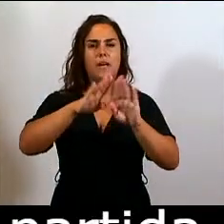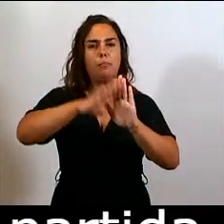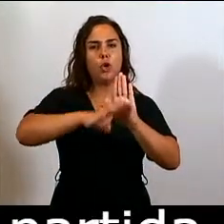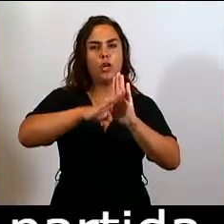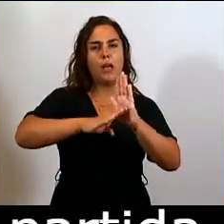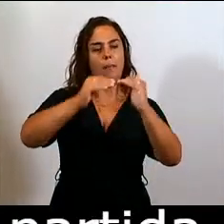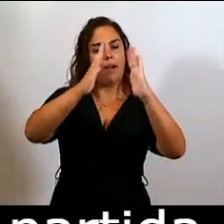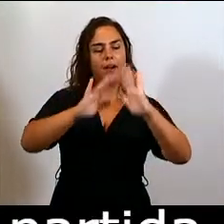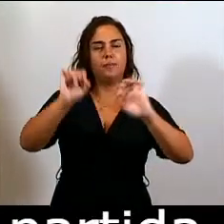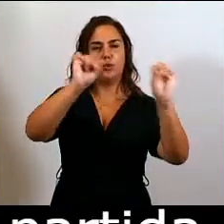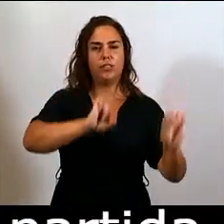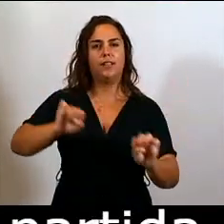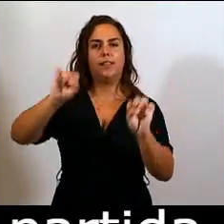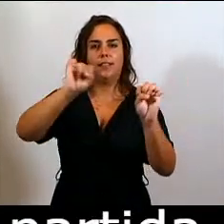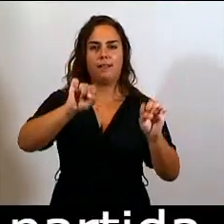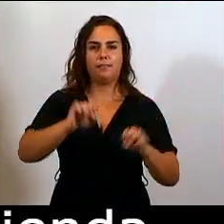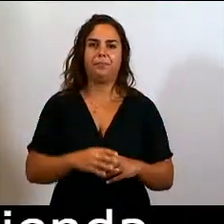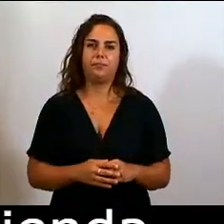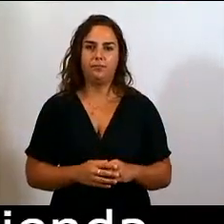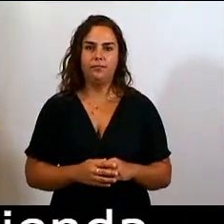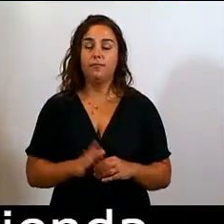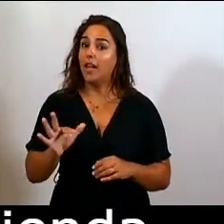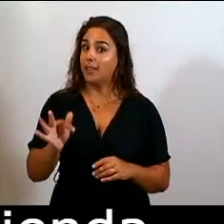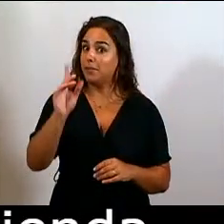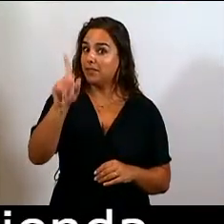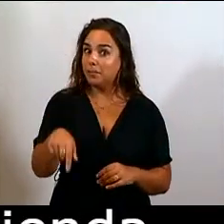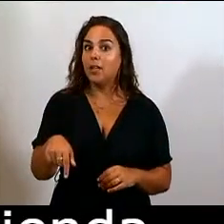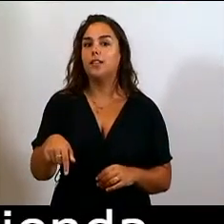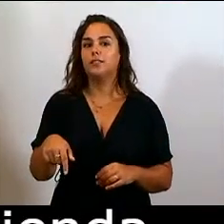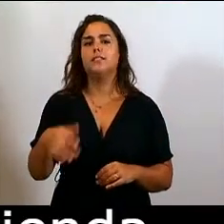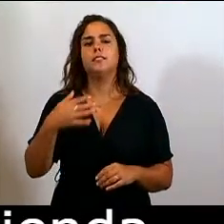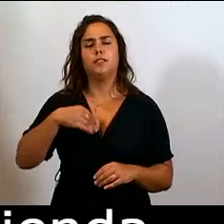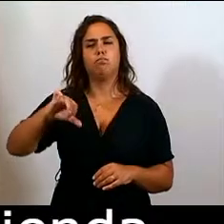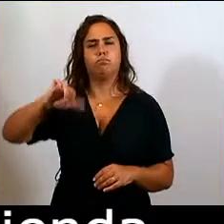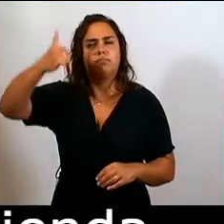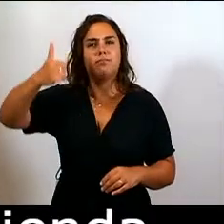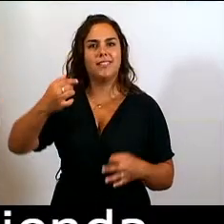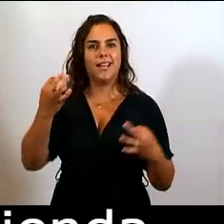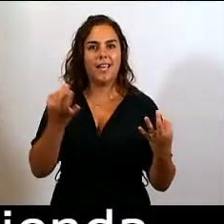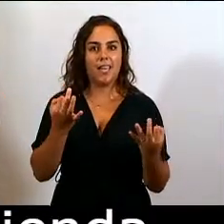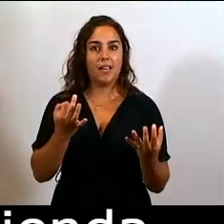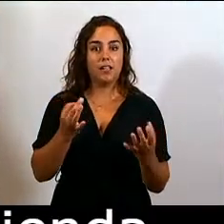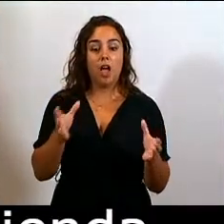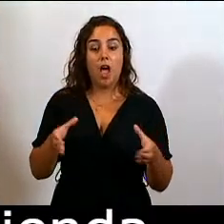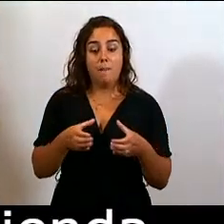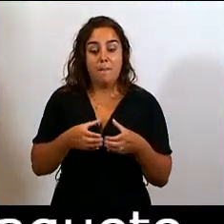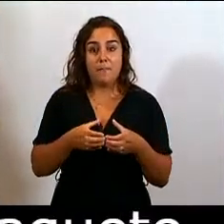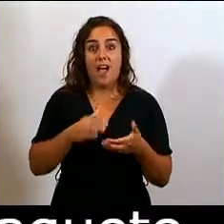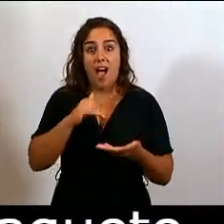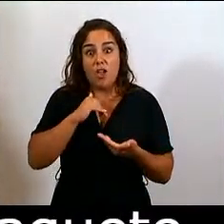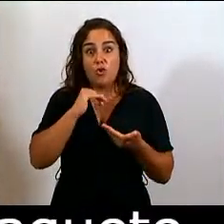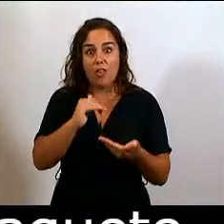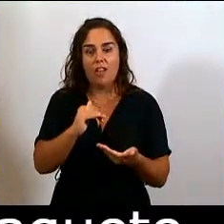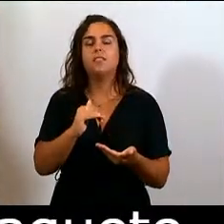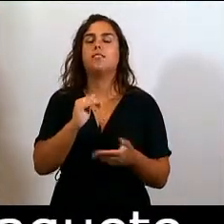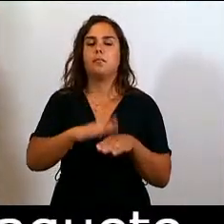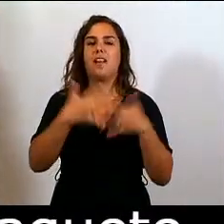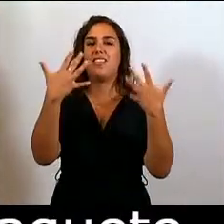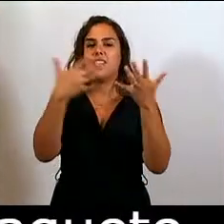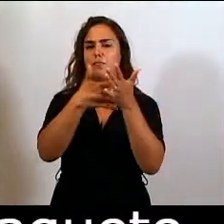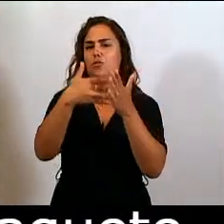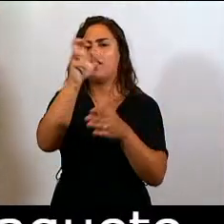vivienda protegida. Además, hemos dado luz verde a un nuevo paquete de ayudas de más de 10 millones de